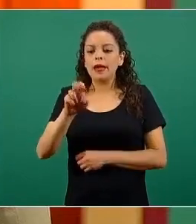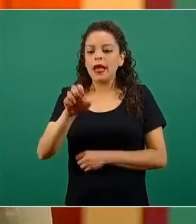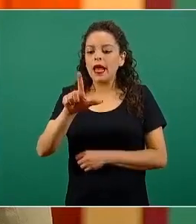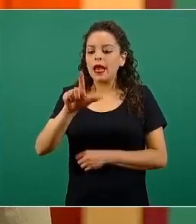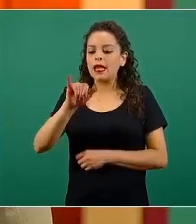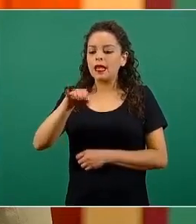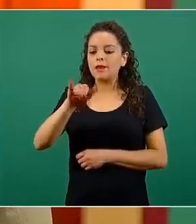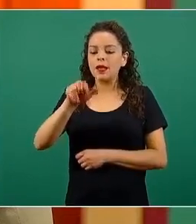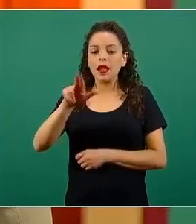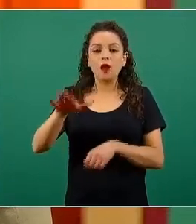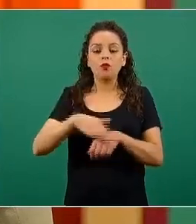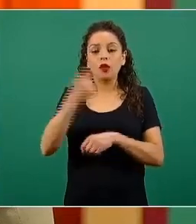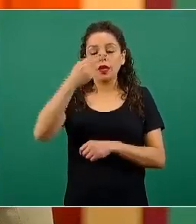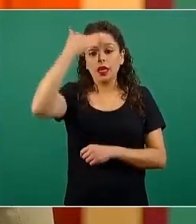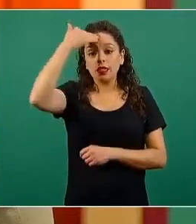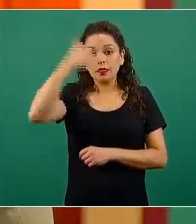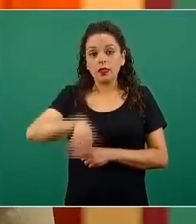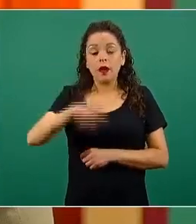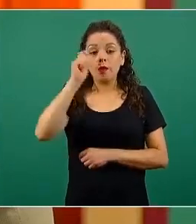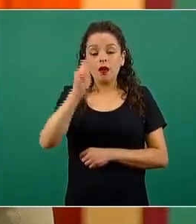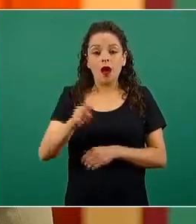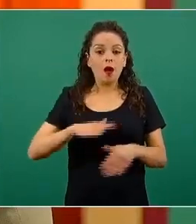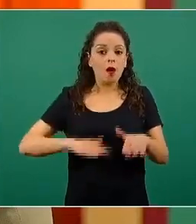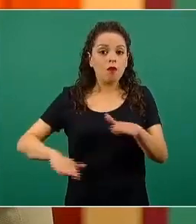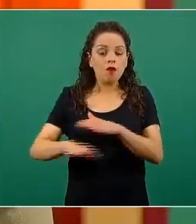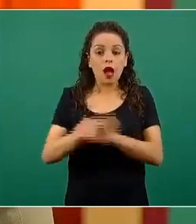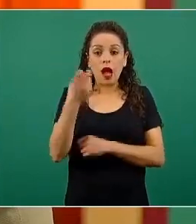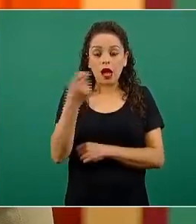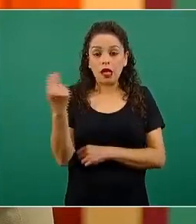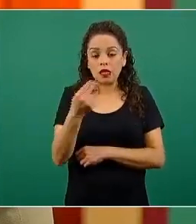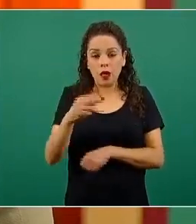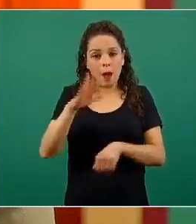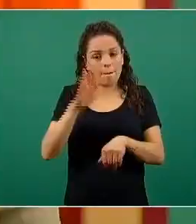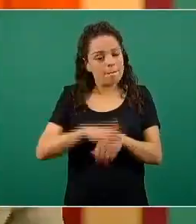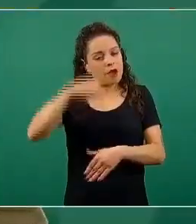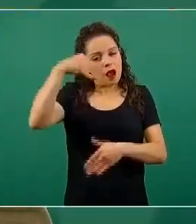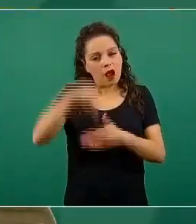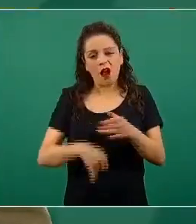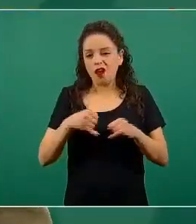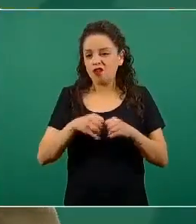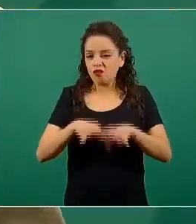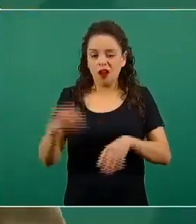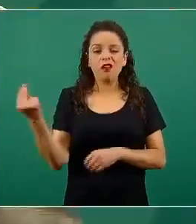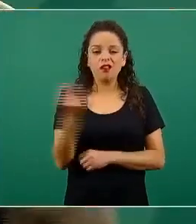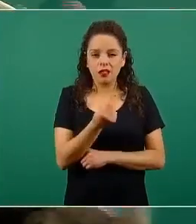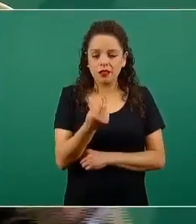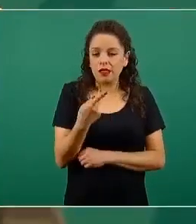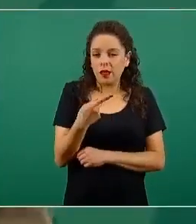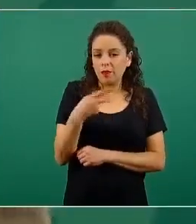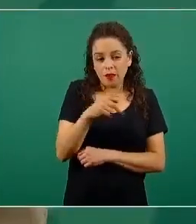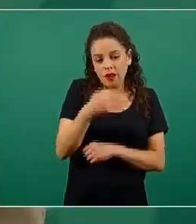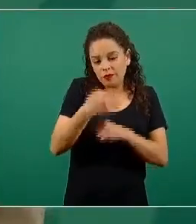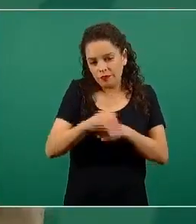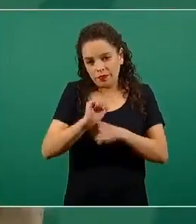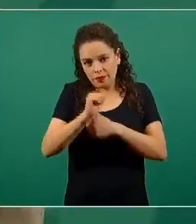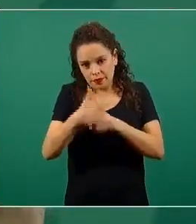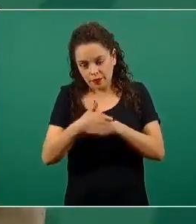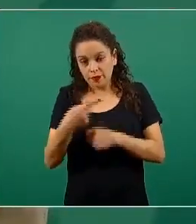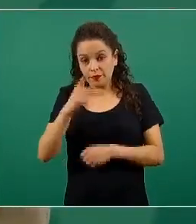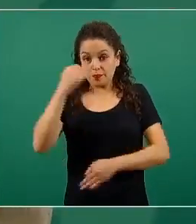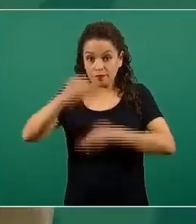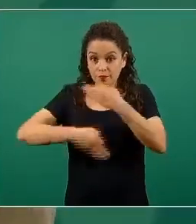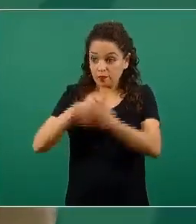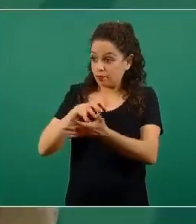las causas básicas de esto es un ejercicio que se requiere mucha más información. Pero sí, no todo el exceso de mortalidad